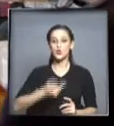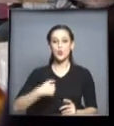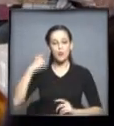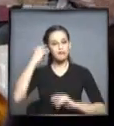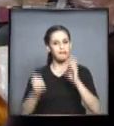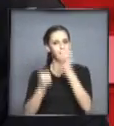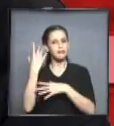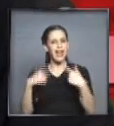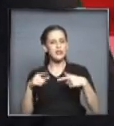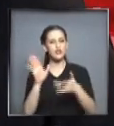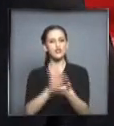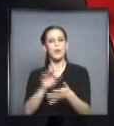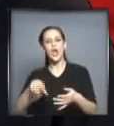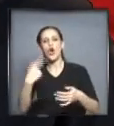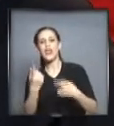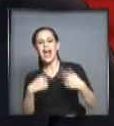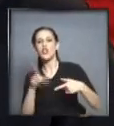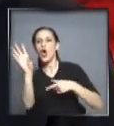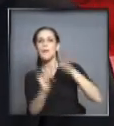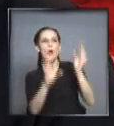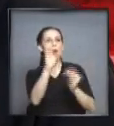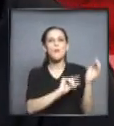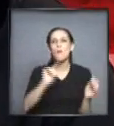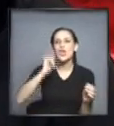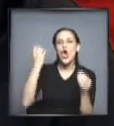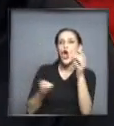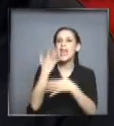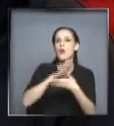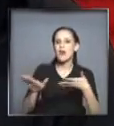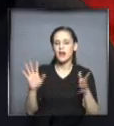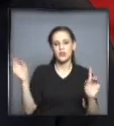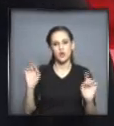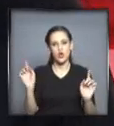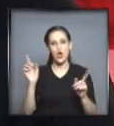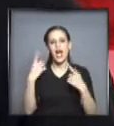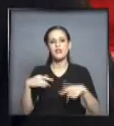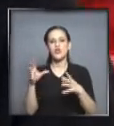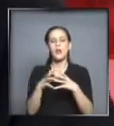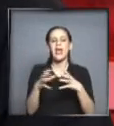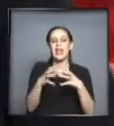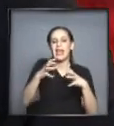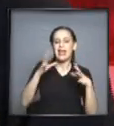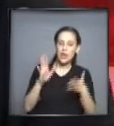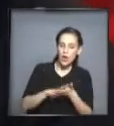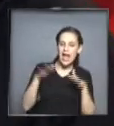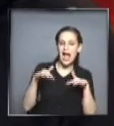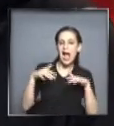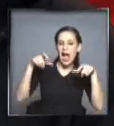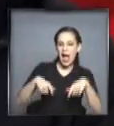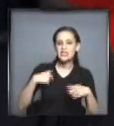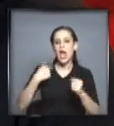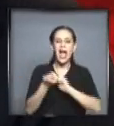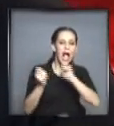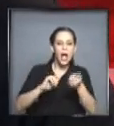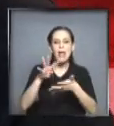otros? ¿O componés no, hago lo que hacen, la misma como metodología la cancha. Que la cancha. O sea, un ritmo, le cambiás la letra, te fijás cómo